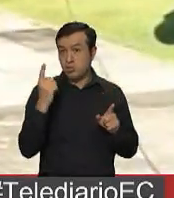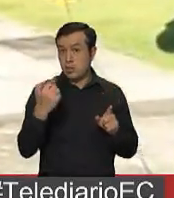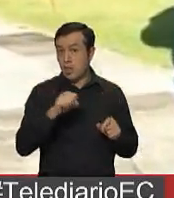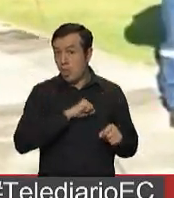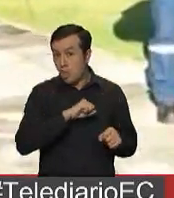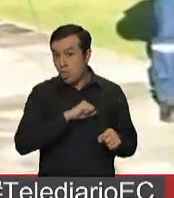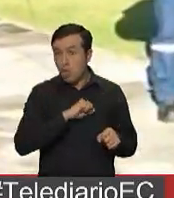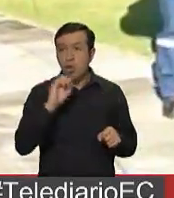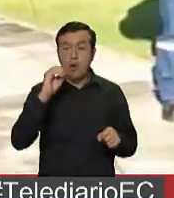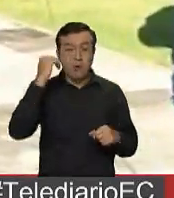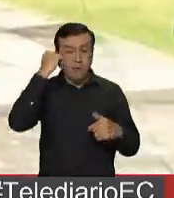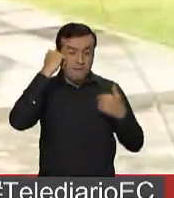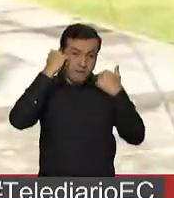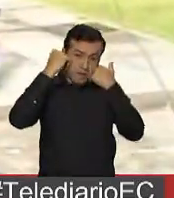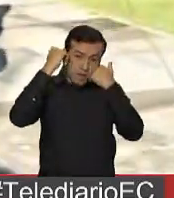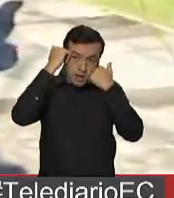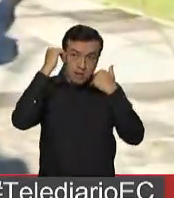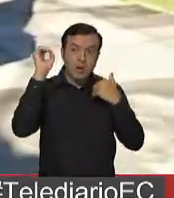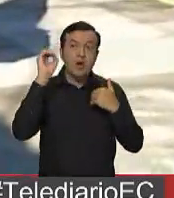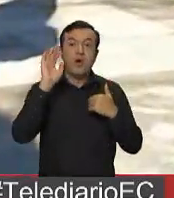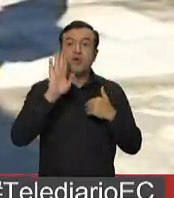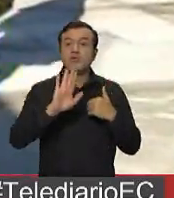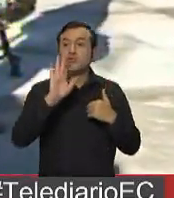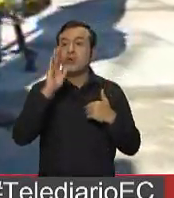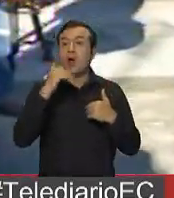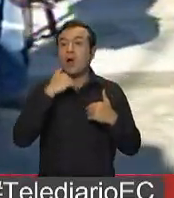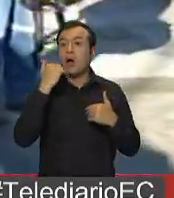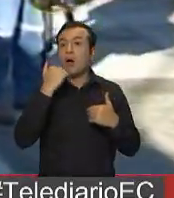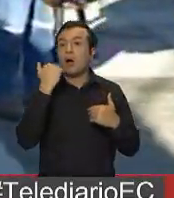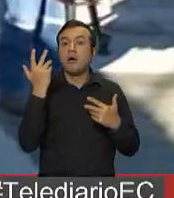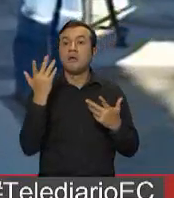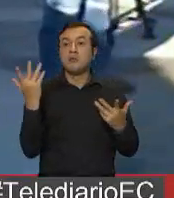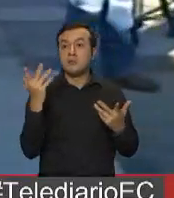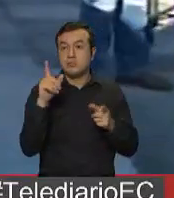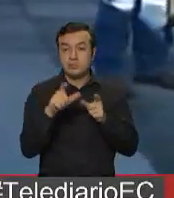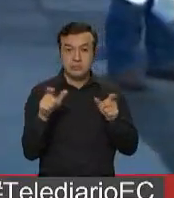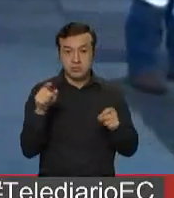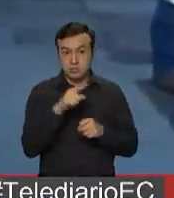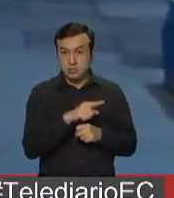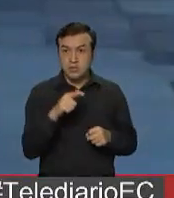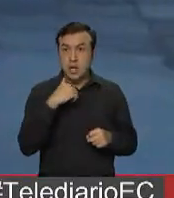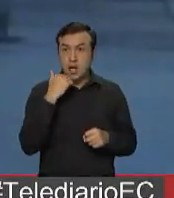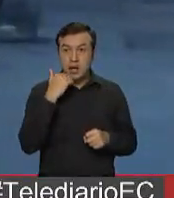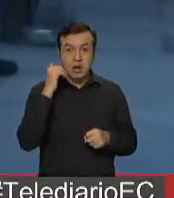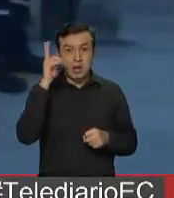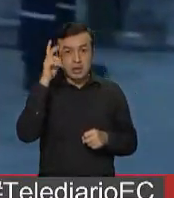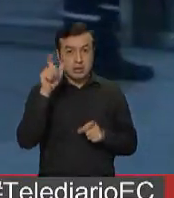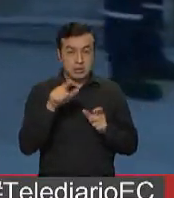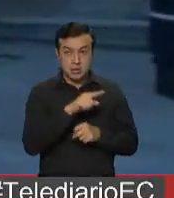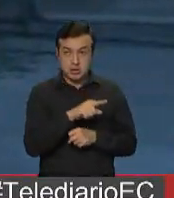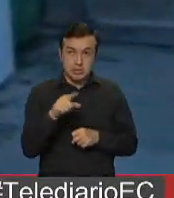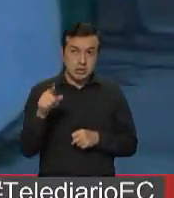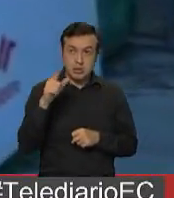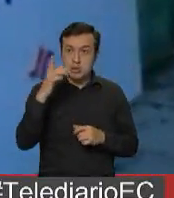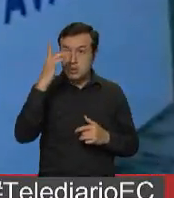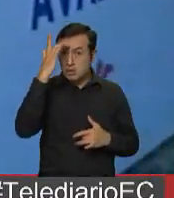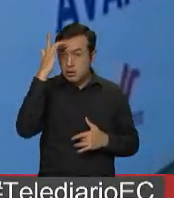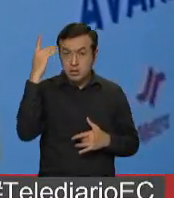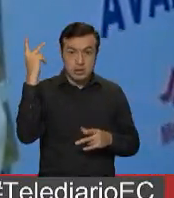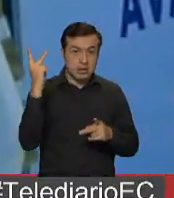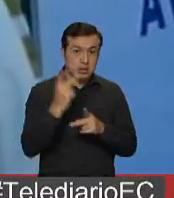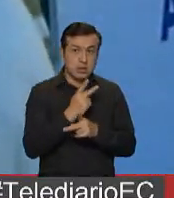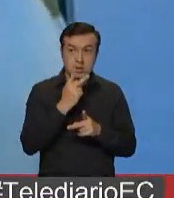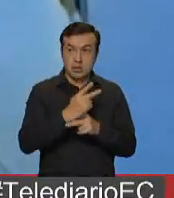han tenido fiebre, si han estado en contacto con alguna persona que exista la más ligera sospecha de que haya estado en contacto con el virus o que se